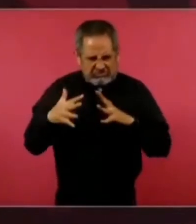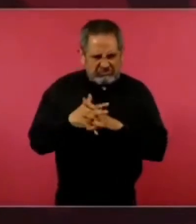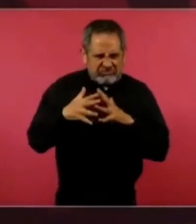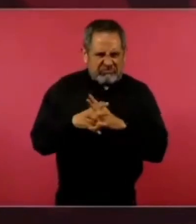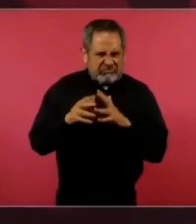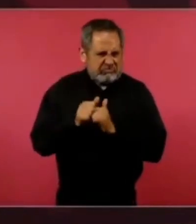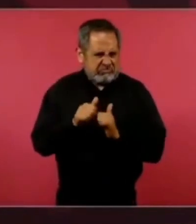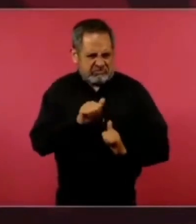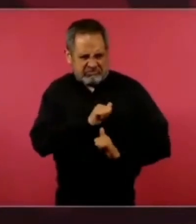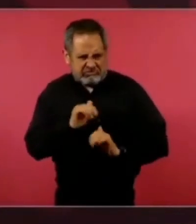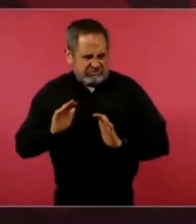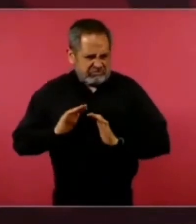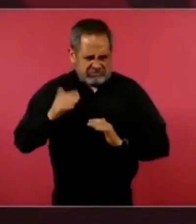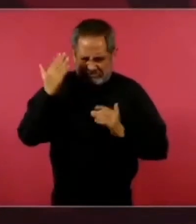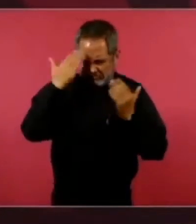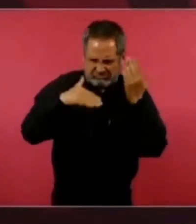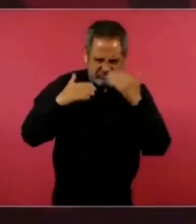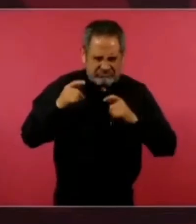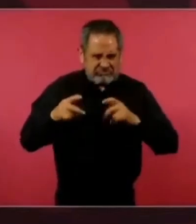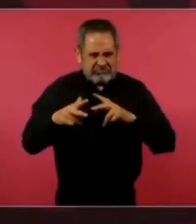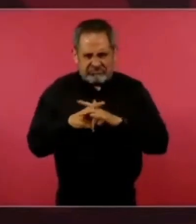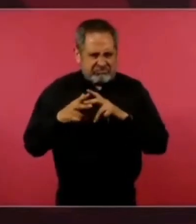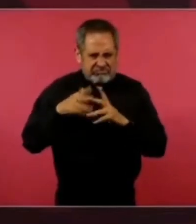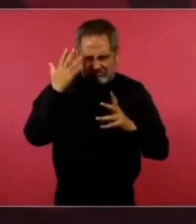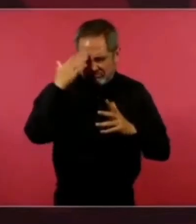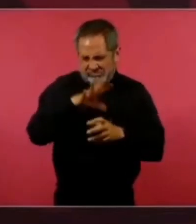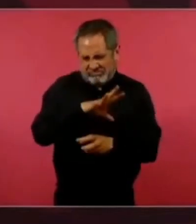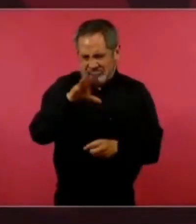militarizado con todo